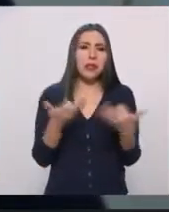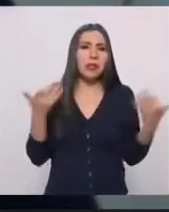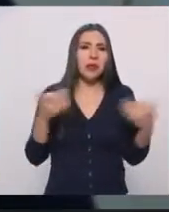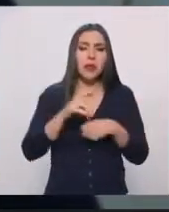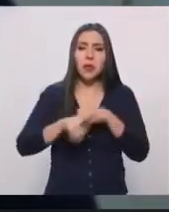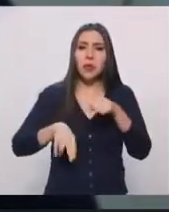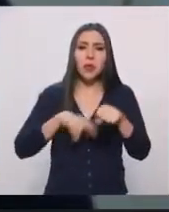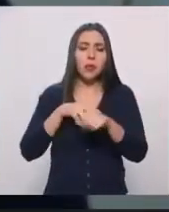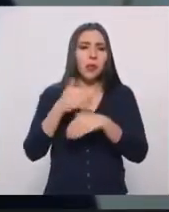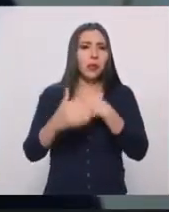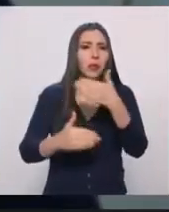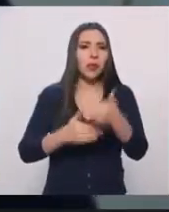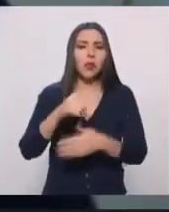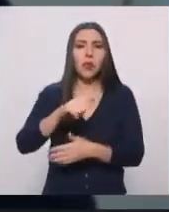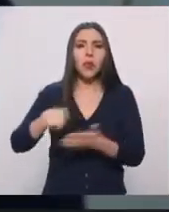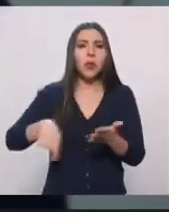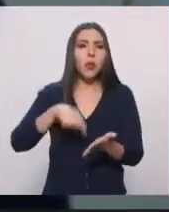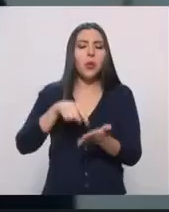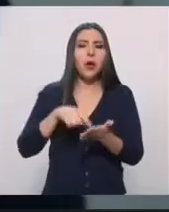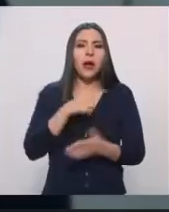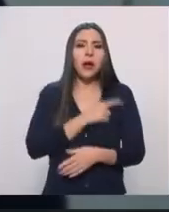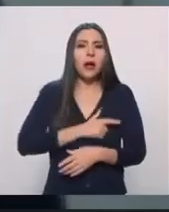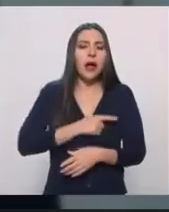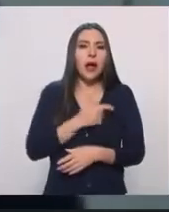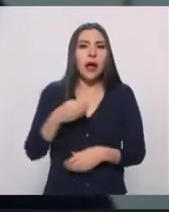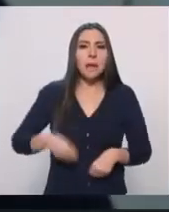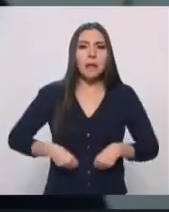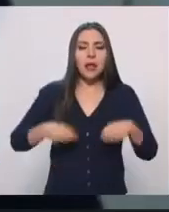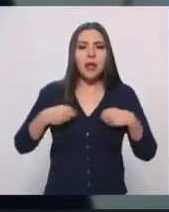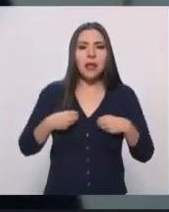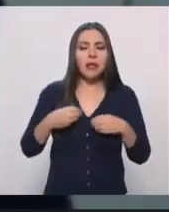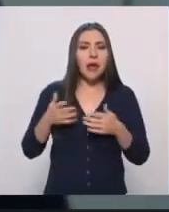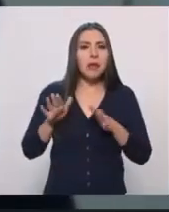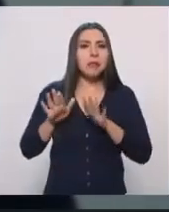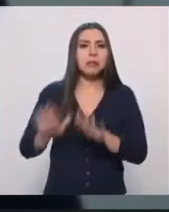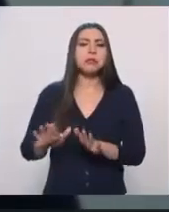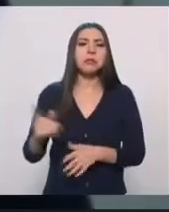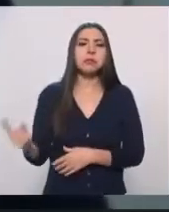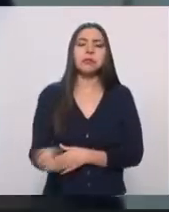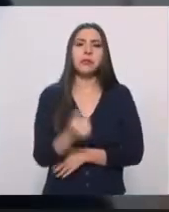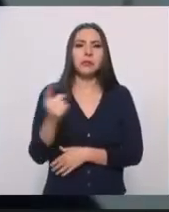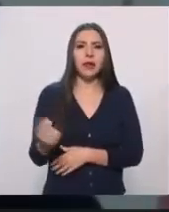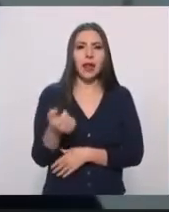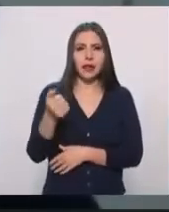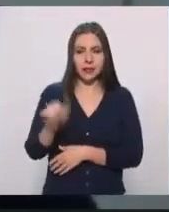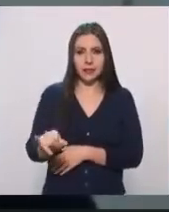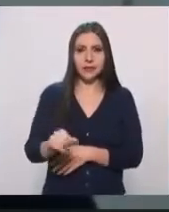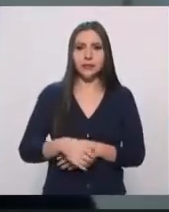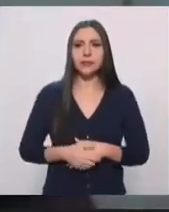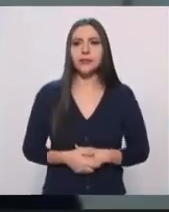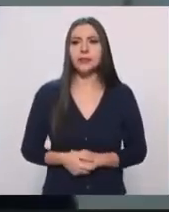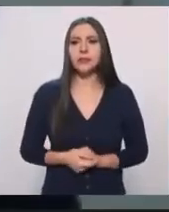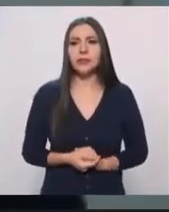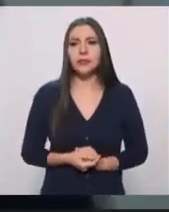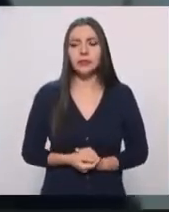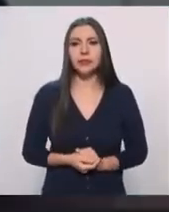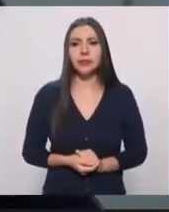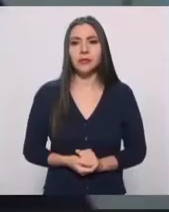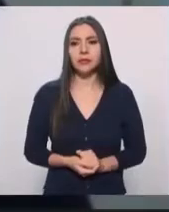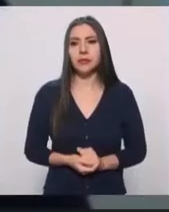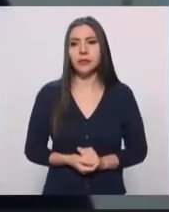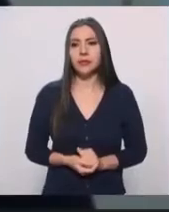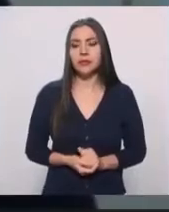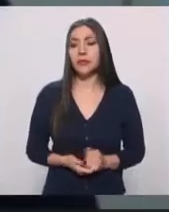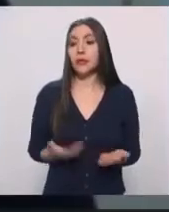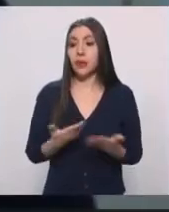que mejor se adaptaron a las condiciones y ahí están, ¿no? Bueno, pero entonces también, dicho esto, tenemos otras, bueno, y